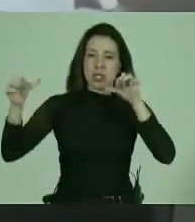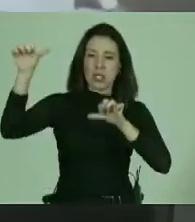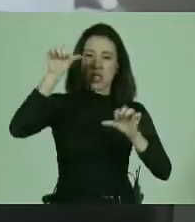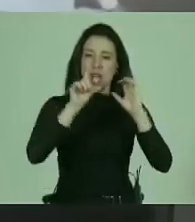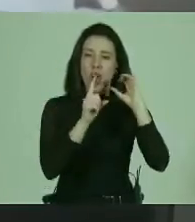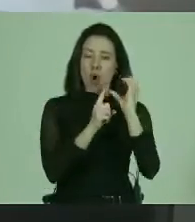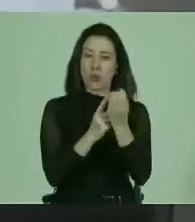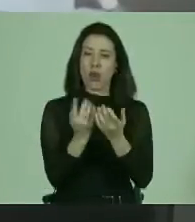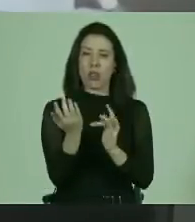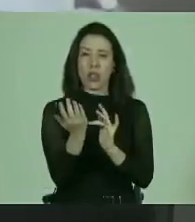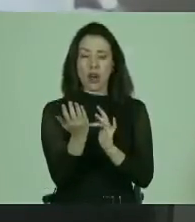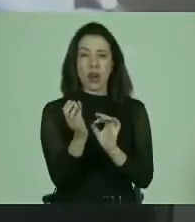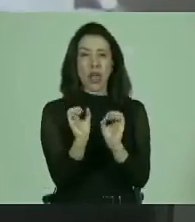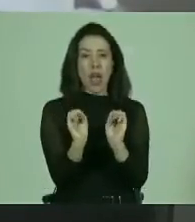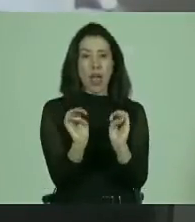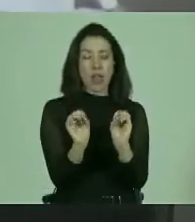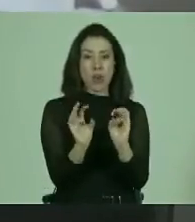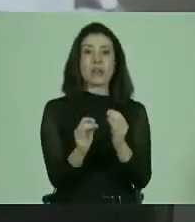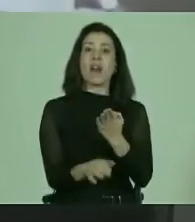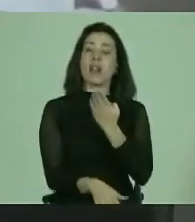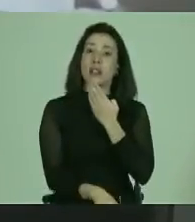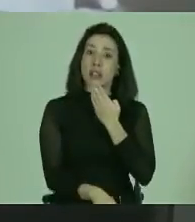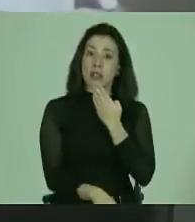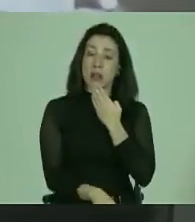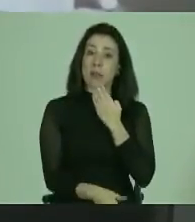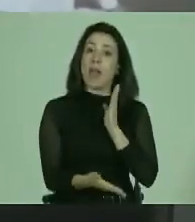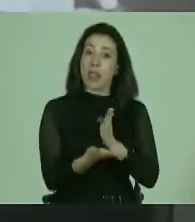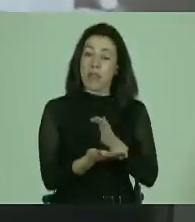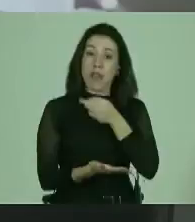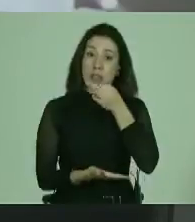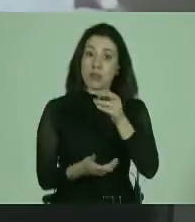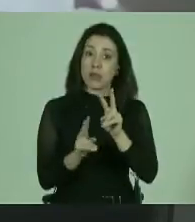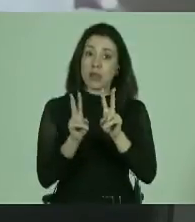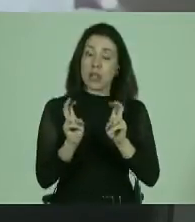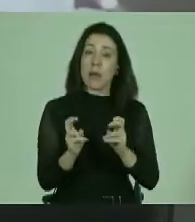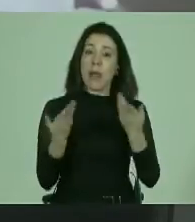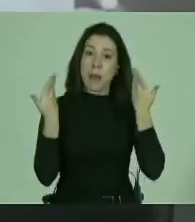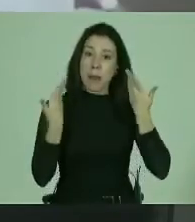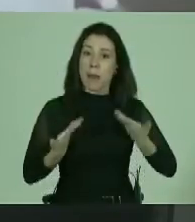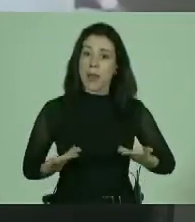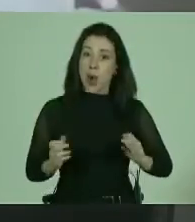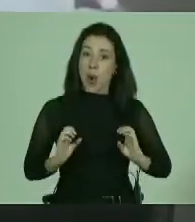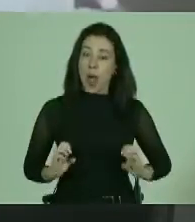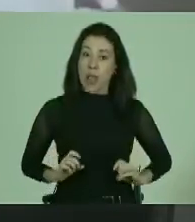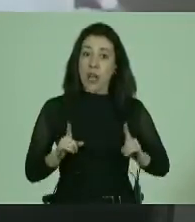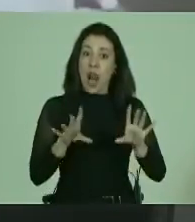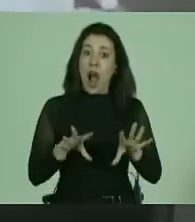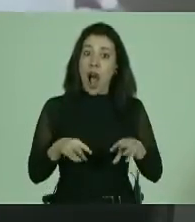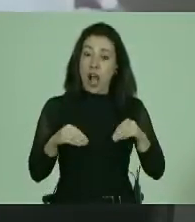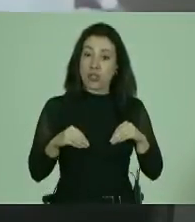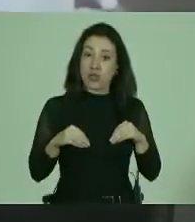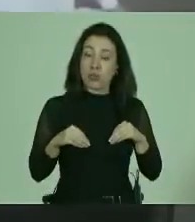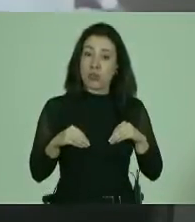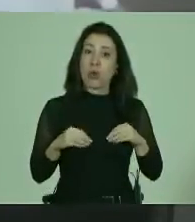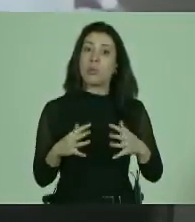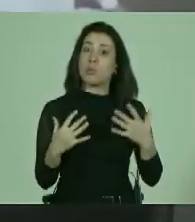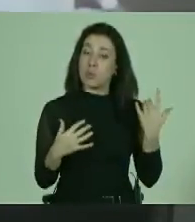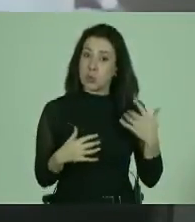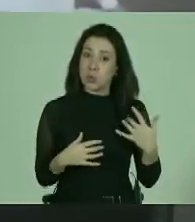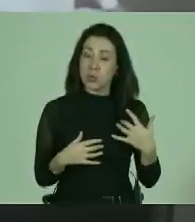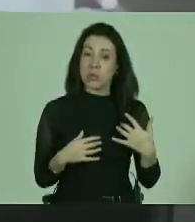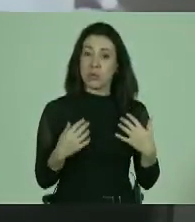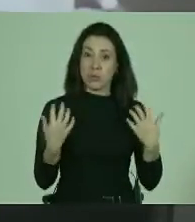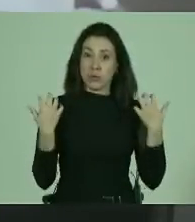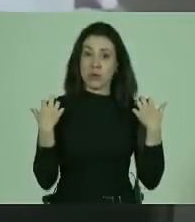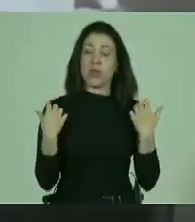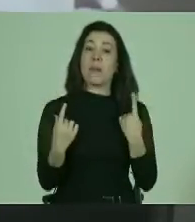cultura de la tecnología y de la educación también tiene algo que decir en los temas bioéticos de hecho ha asumido un papel bastante importante